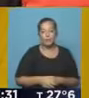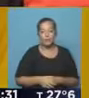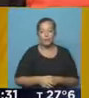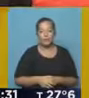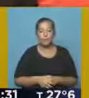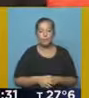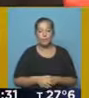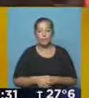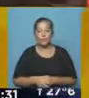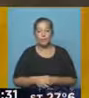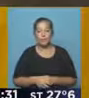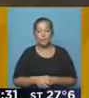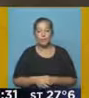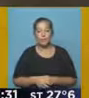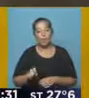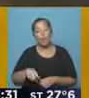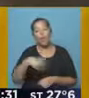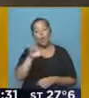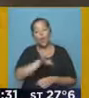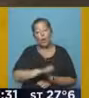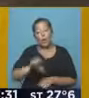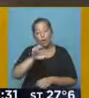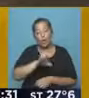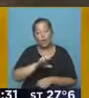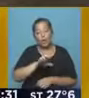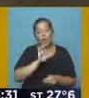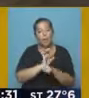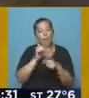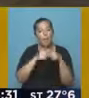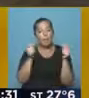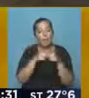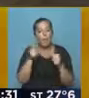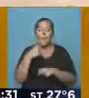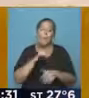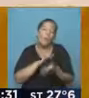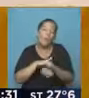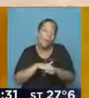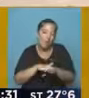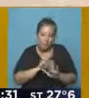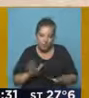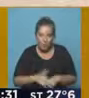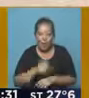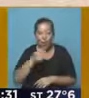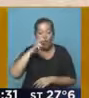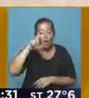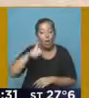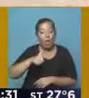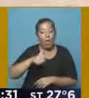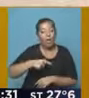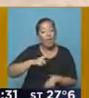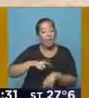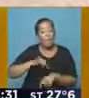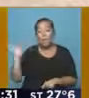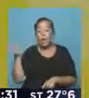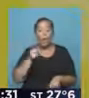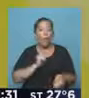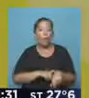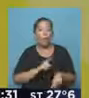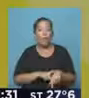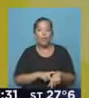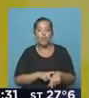en la en la sierra hoy otro ecuador de un ecuador de mazón amazónico es más complejo sigamos pero básicamente es eso correa había logrado en sus mejores momentos penetrar